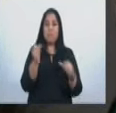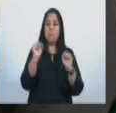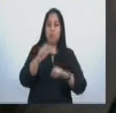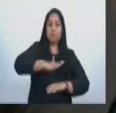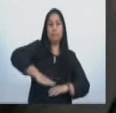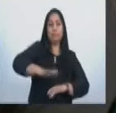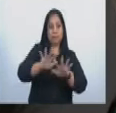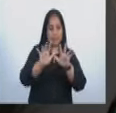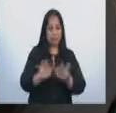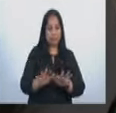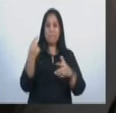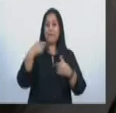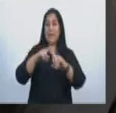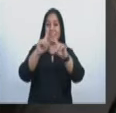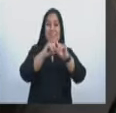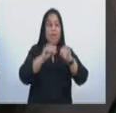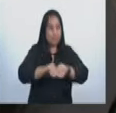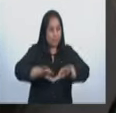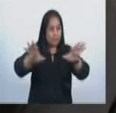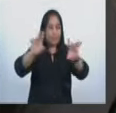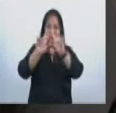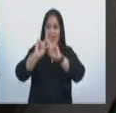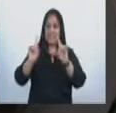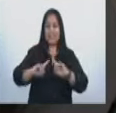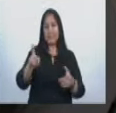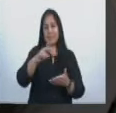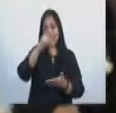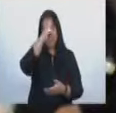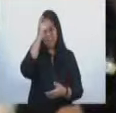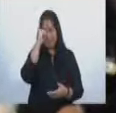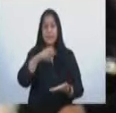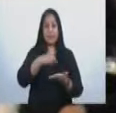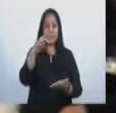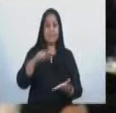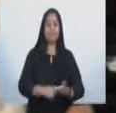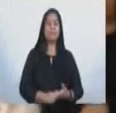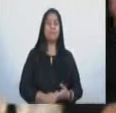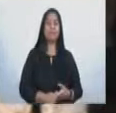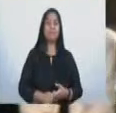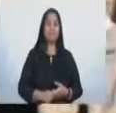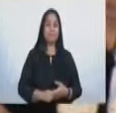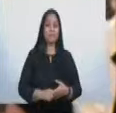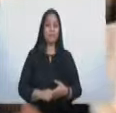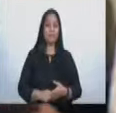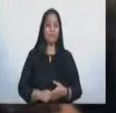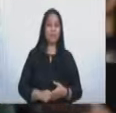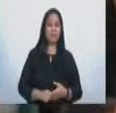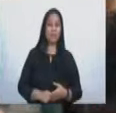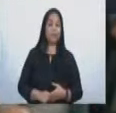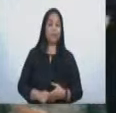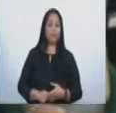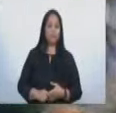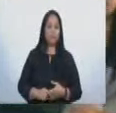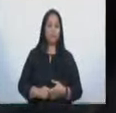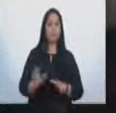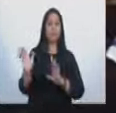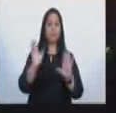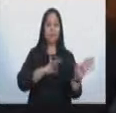plataforma para la diversificación del empleo en el país me muevo ahora al siguiente